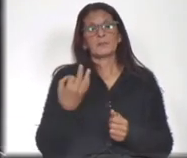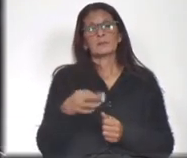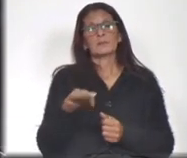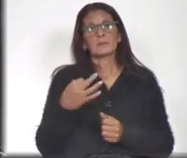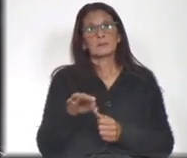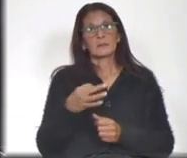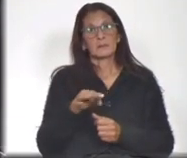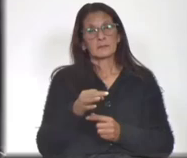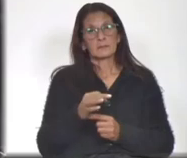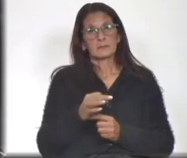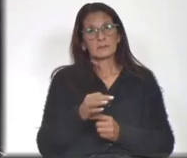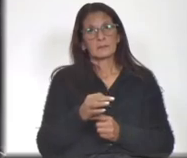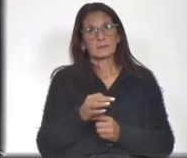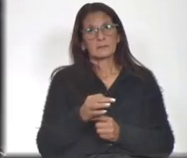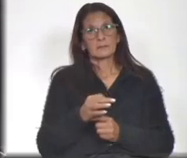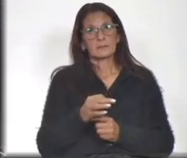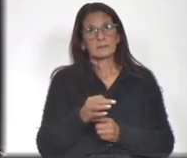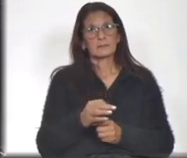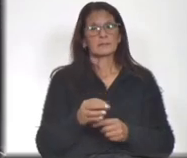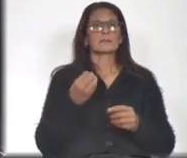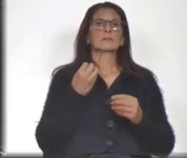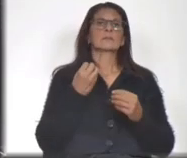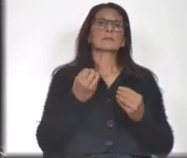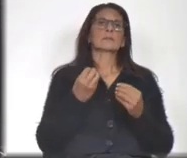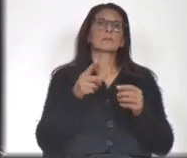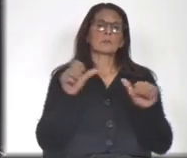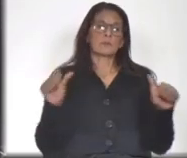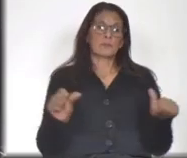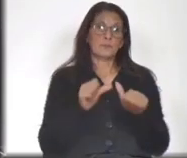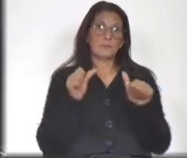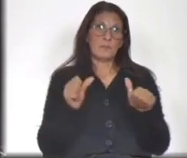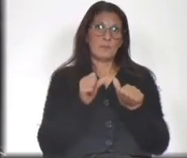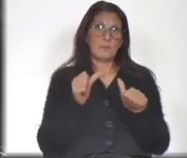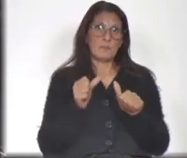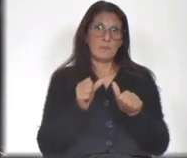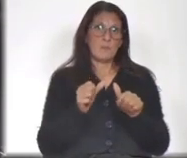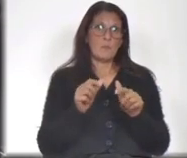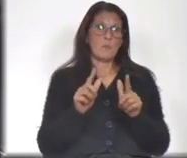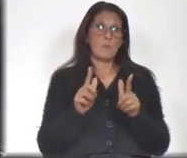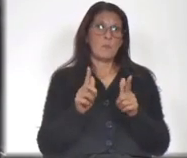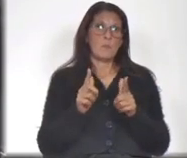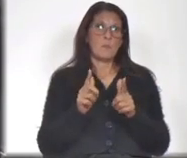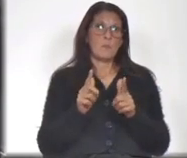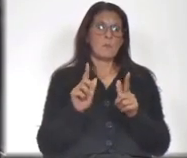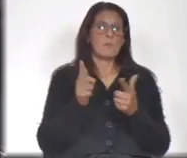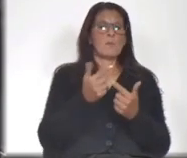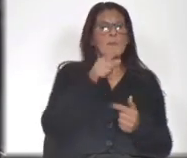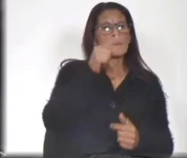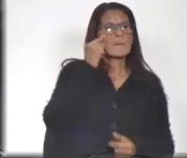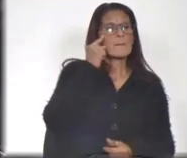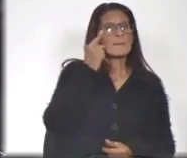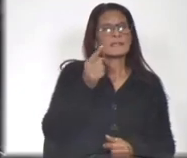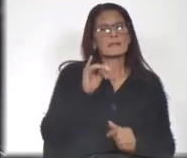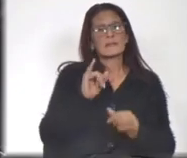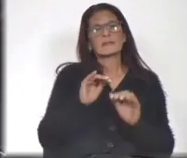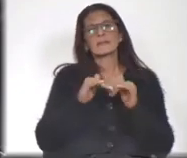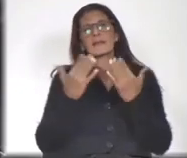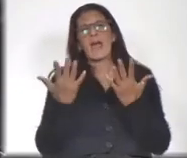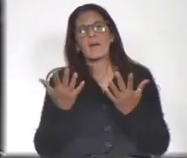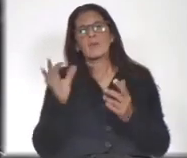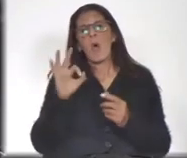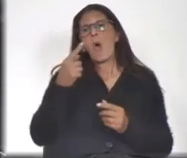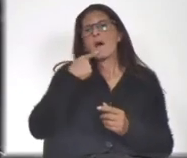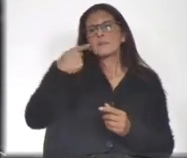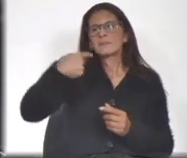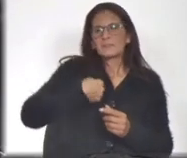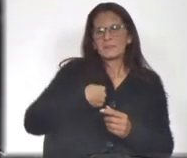realidad, lo que está detrás de eso, y no hay que pensar que se está agraviando, ni sentirse